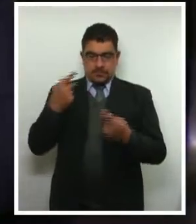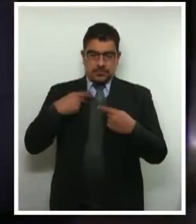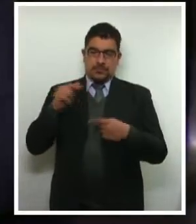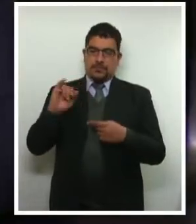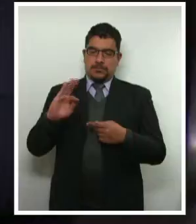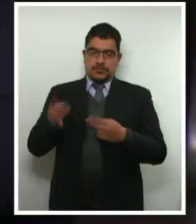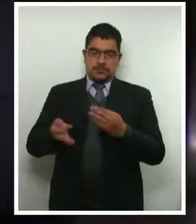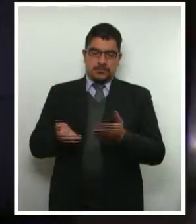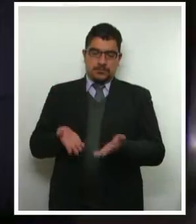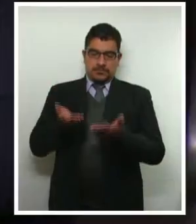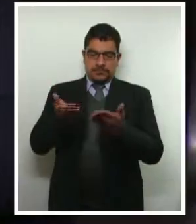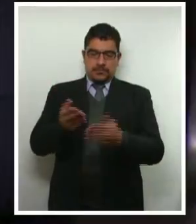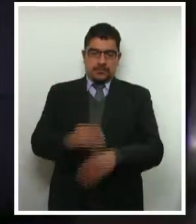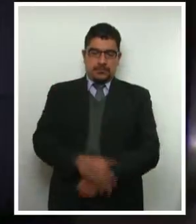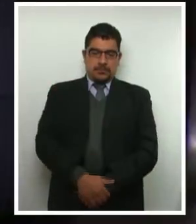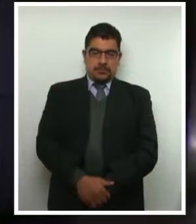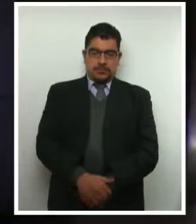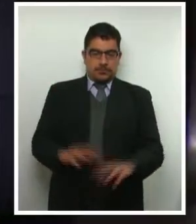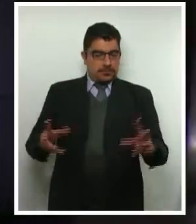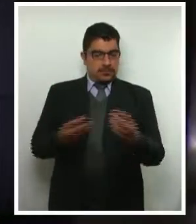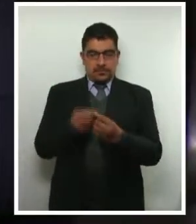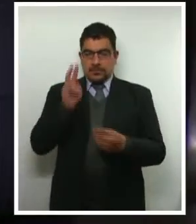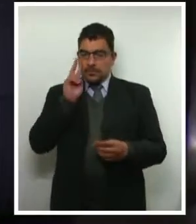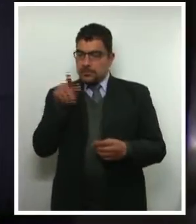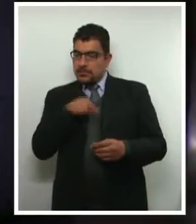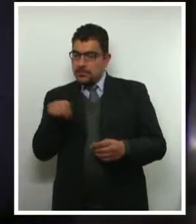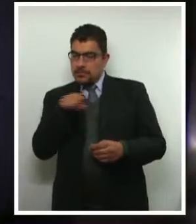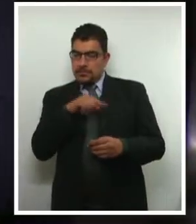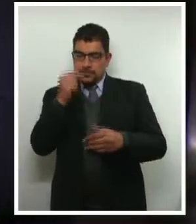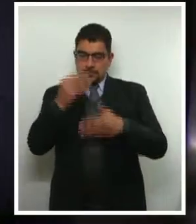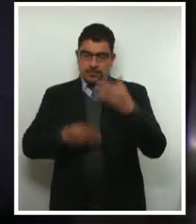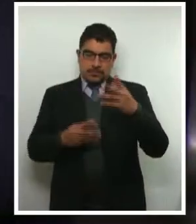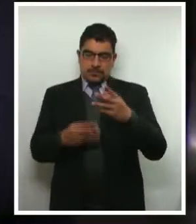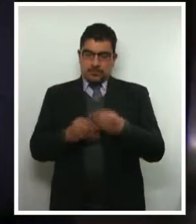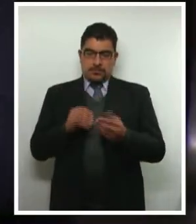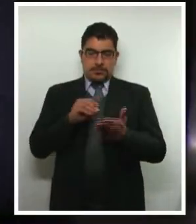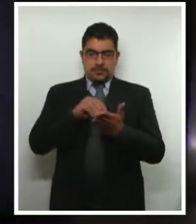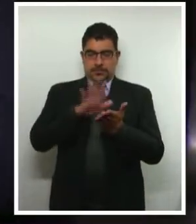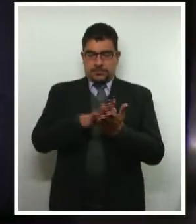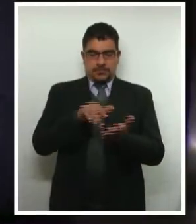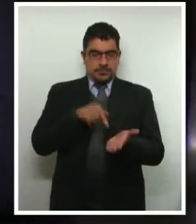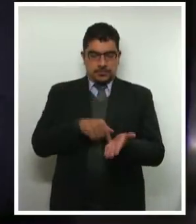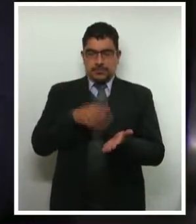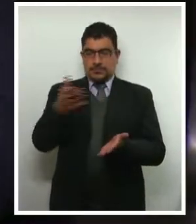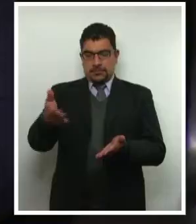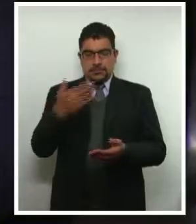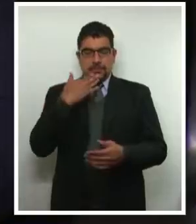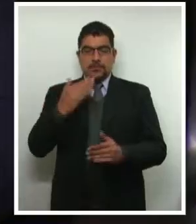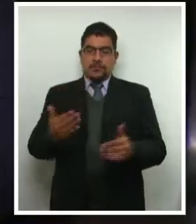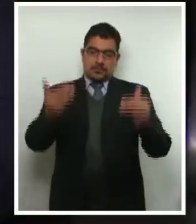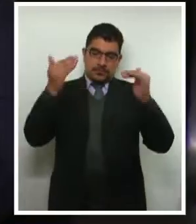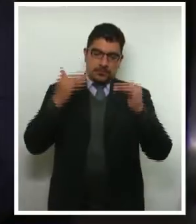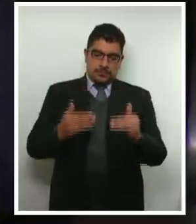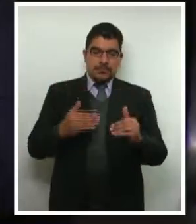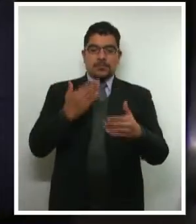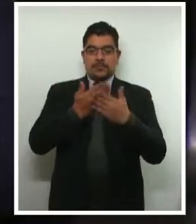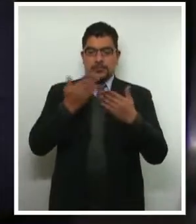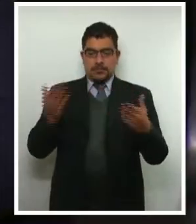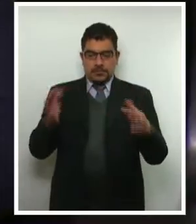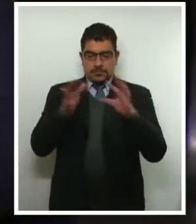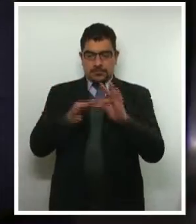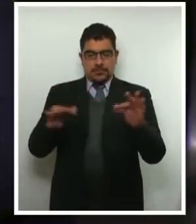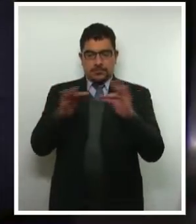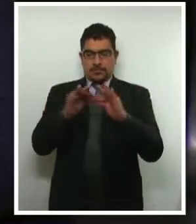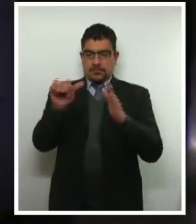votos, para que quede registrado. Bien, vamos a pasar al desahogo de